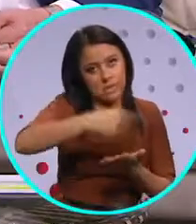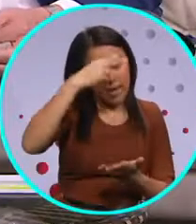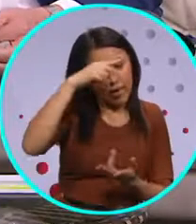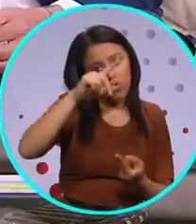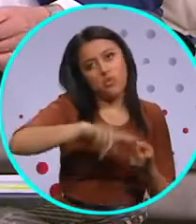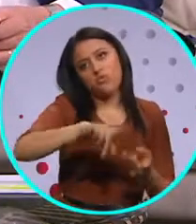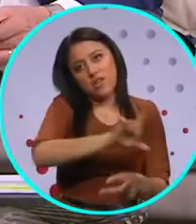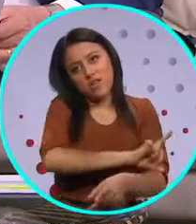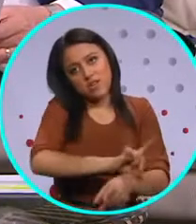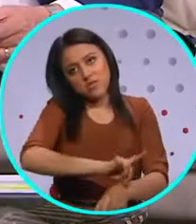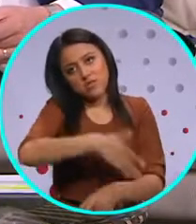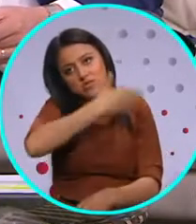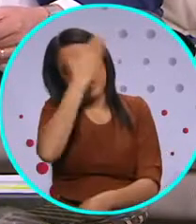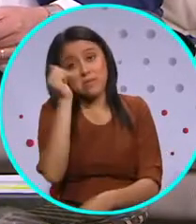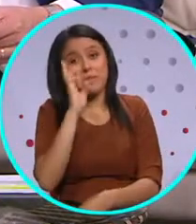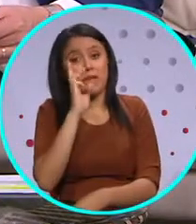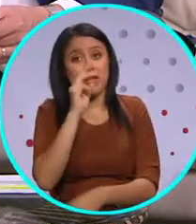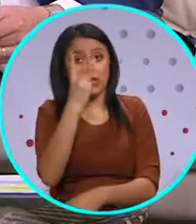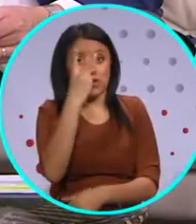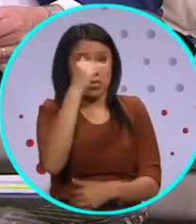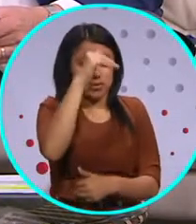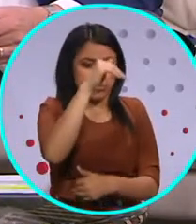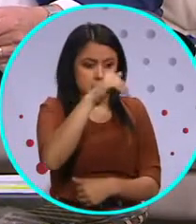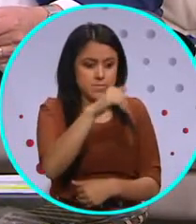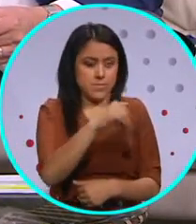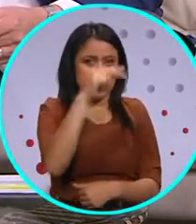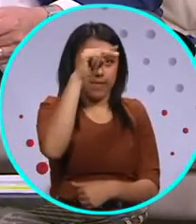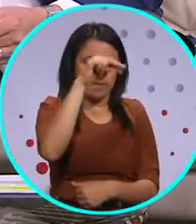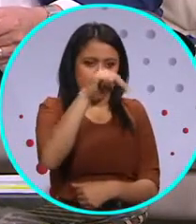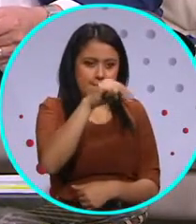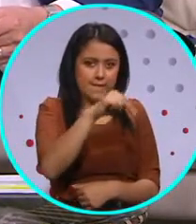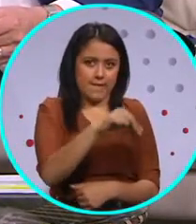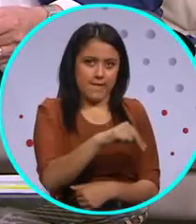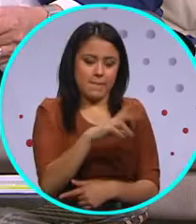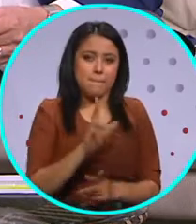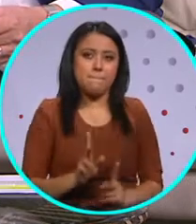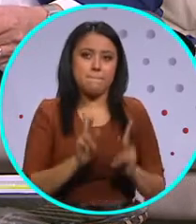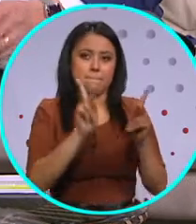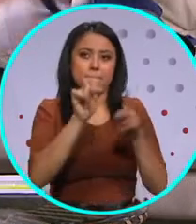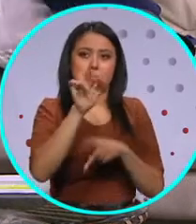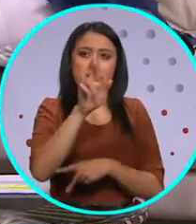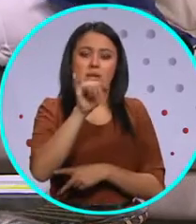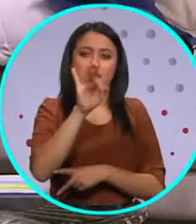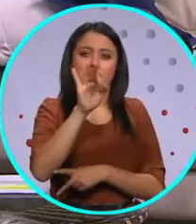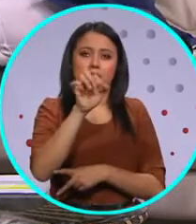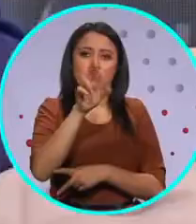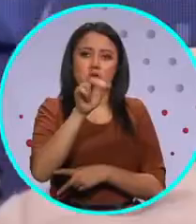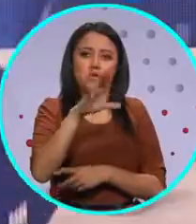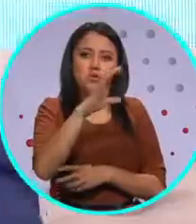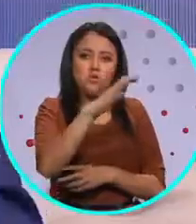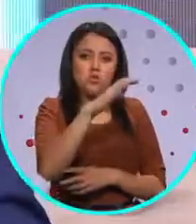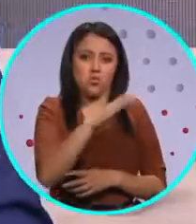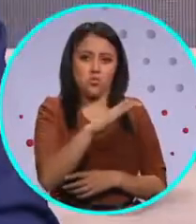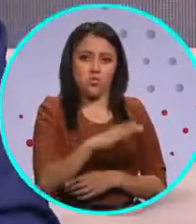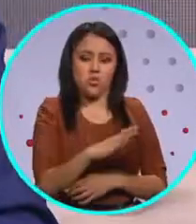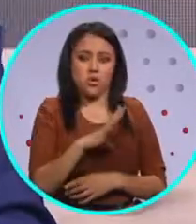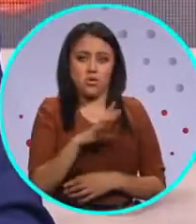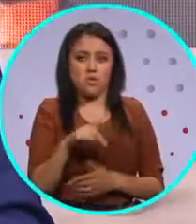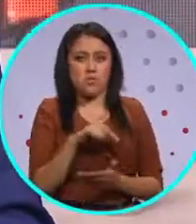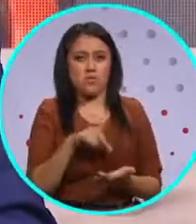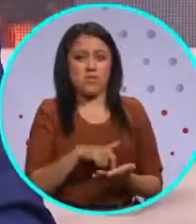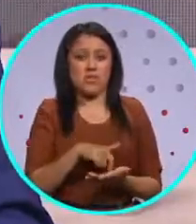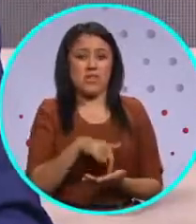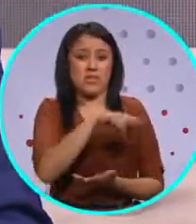verdaderamente la elegancia esos tres niveles d periférico y sus pies y sus siguientes pisos y después el sótano esa cárcel